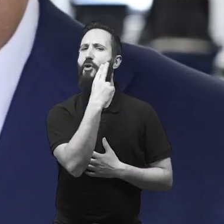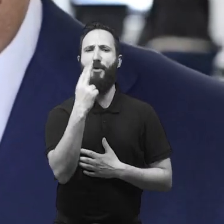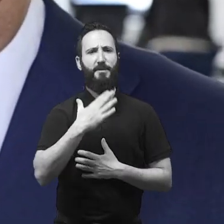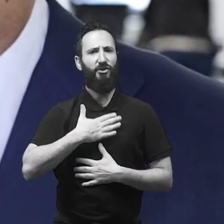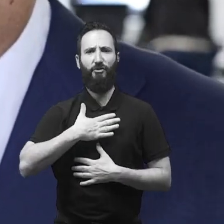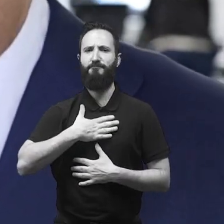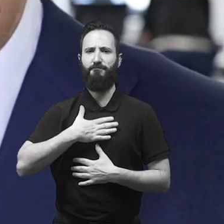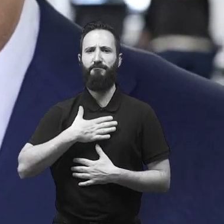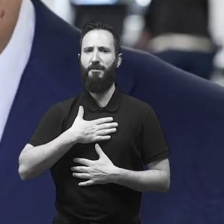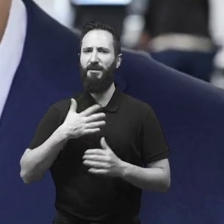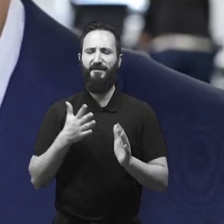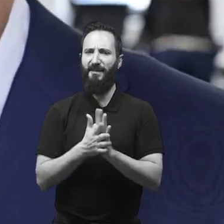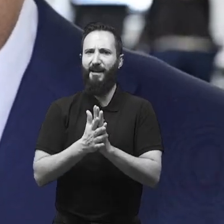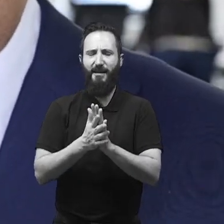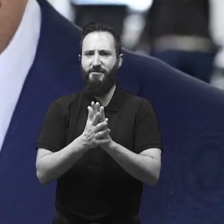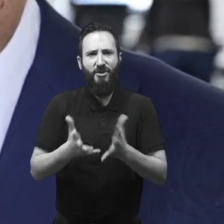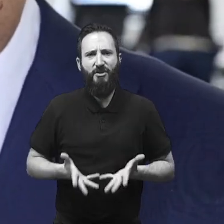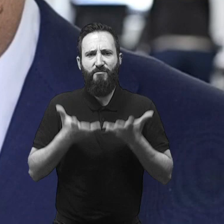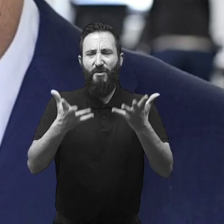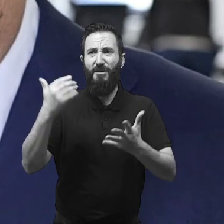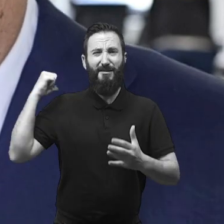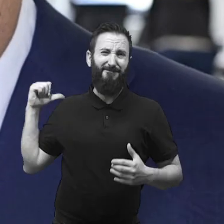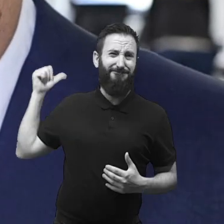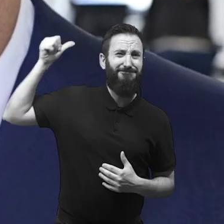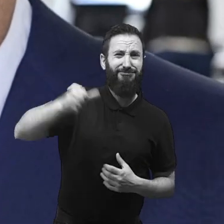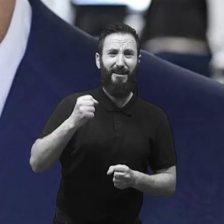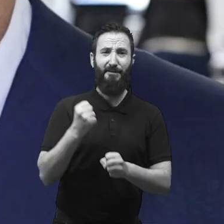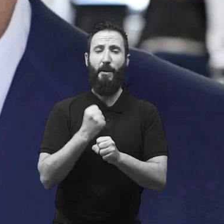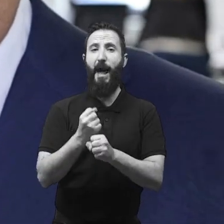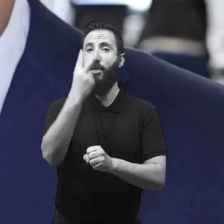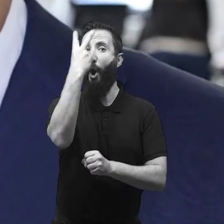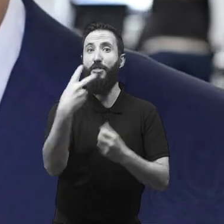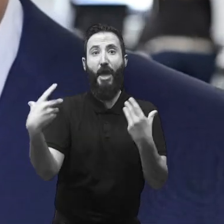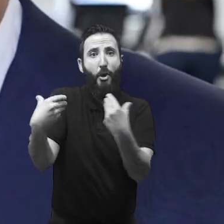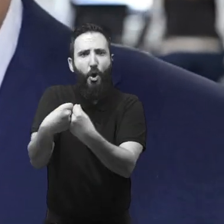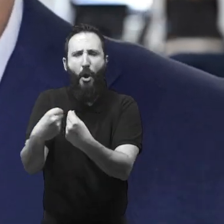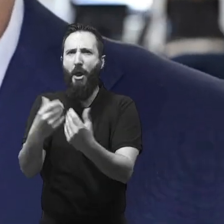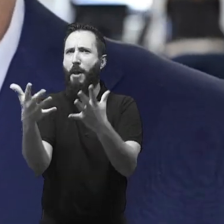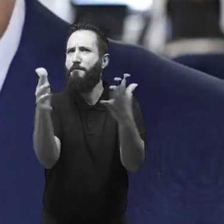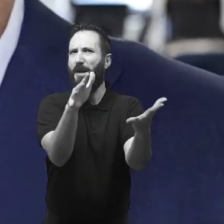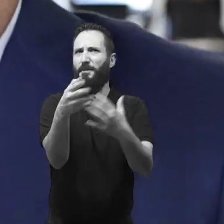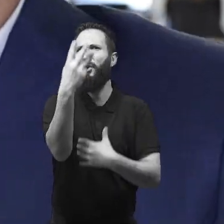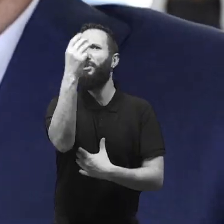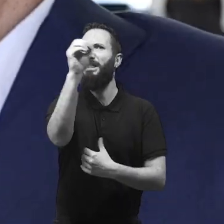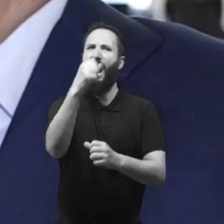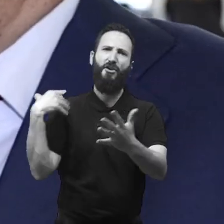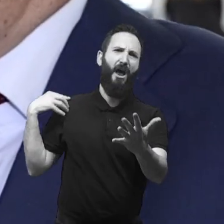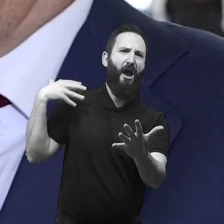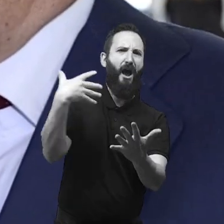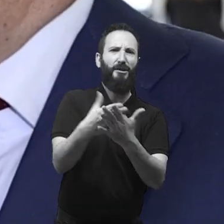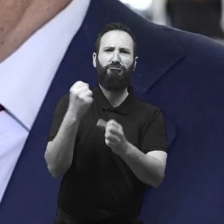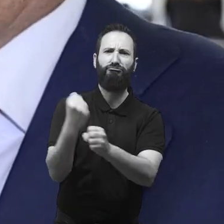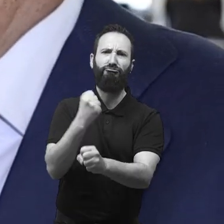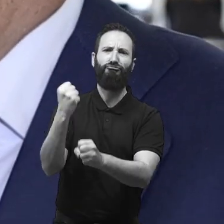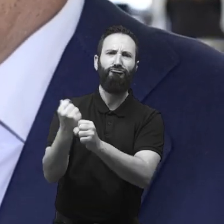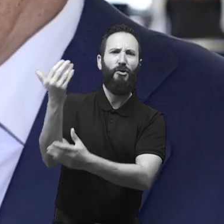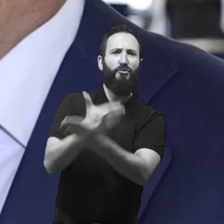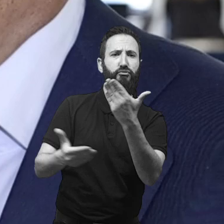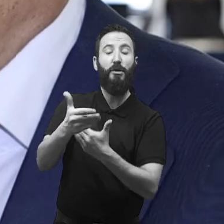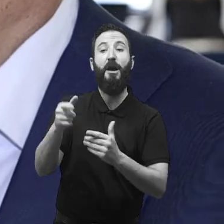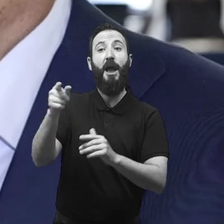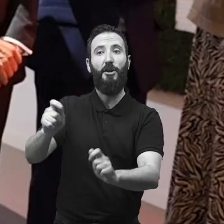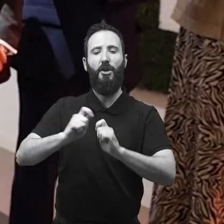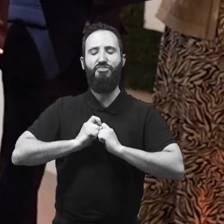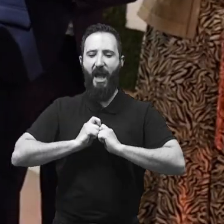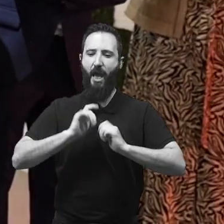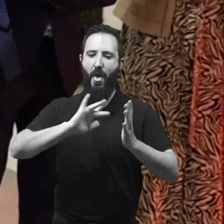más profundo, ¿no? Y llevamos trabajando con la ONCE pues alrededor de unos 30 años, ¿no? Y eso nos ha permitido hacer que la tecnología sea mejor para